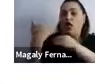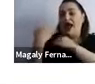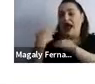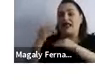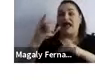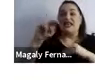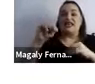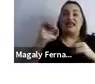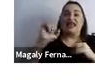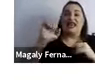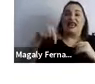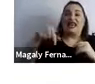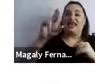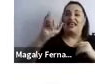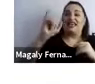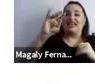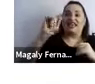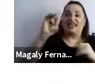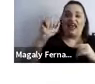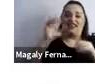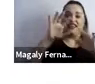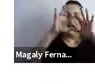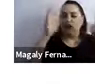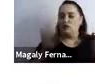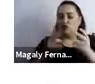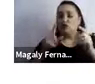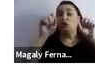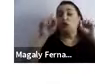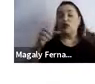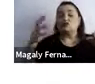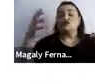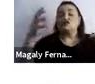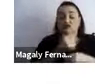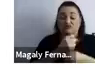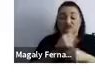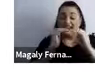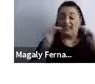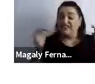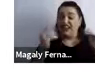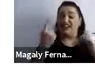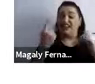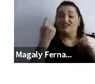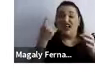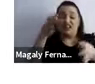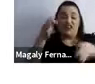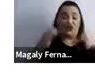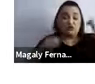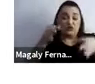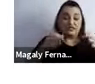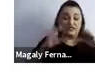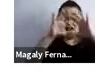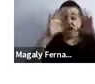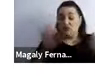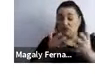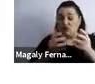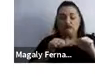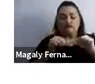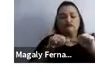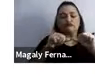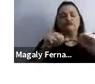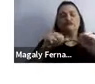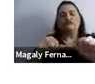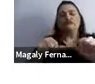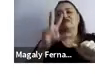el mundo y podemos resumir que el nivel de injusticia en el mundo lleva estancado 30 años siguiendo modelos que no